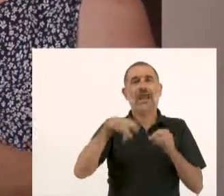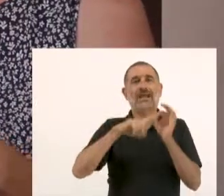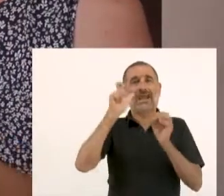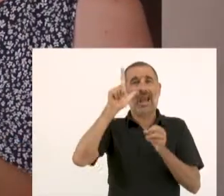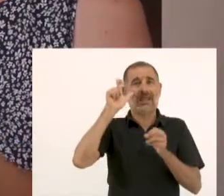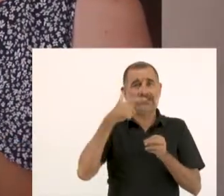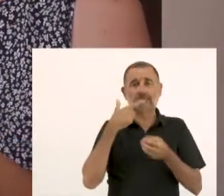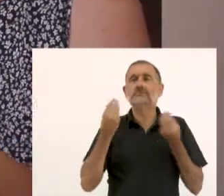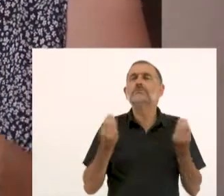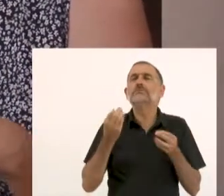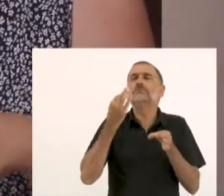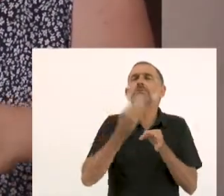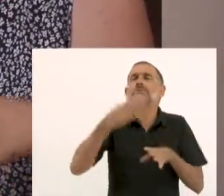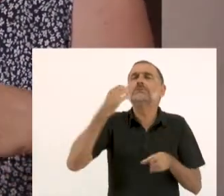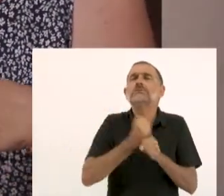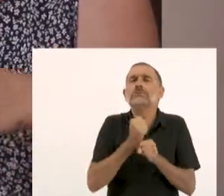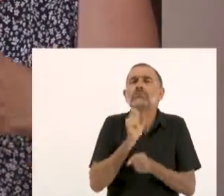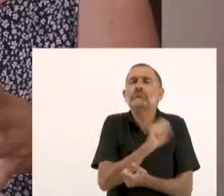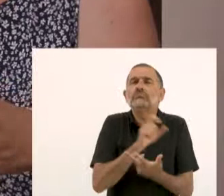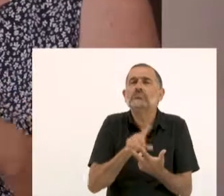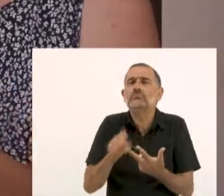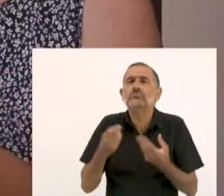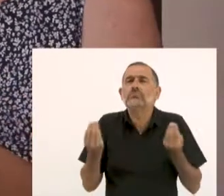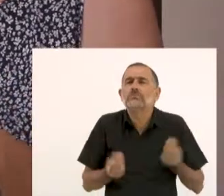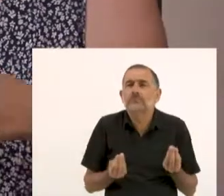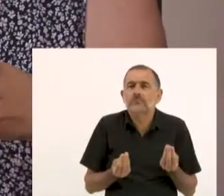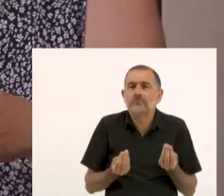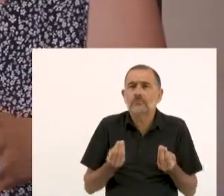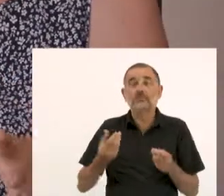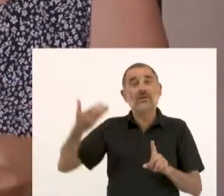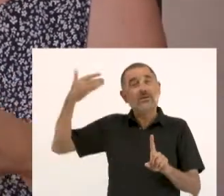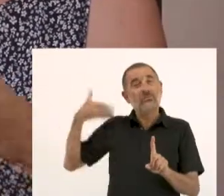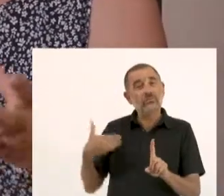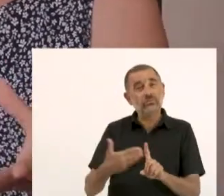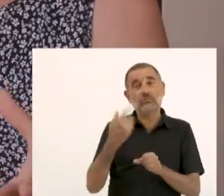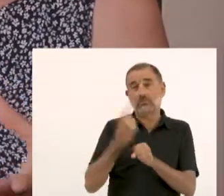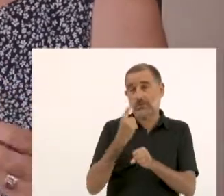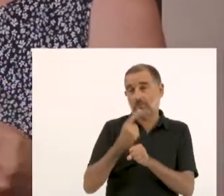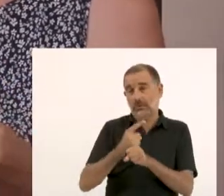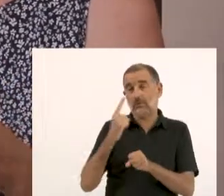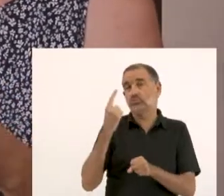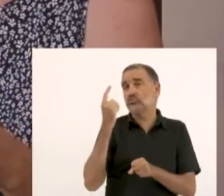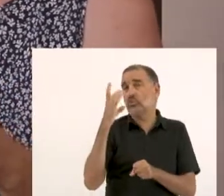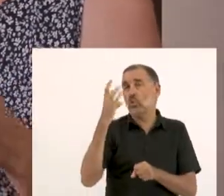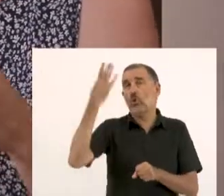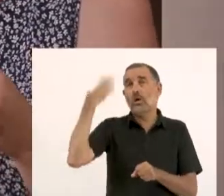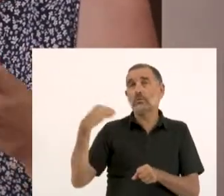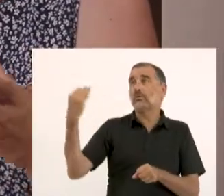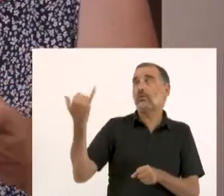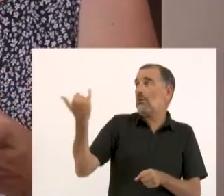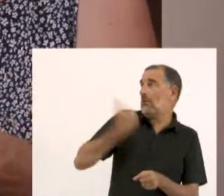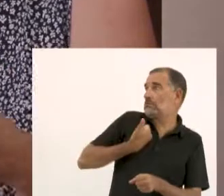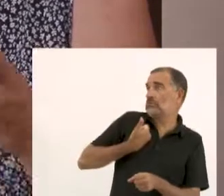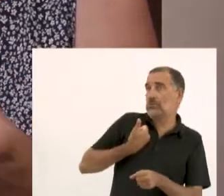trabajar con este tipo de materialidades. Bueno, si bien nosotros en un comienzo acudíamos frente al llamado de cualquier tipo de material